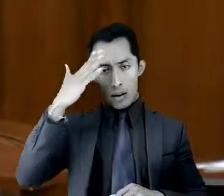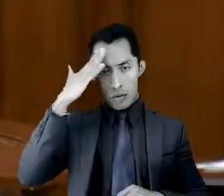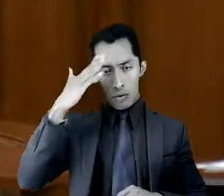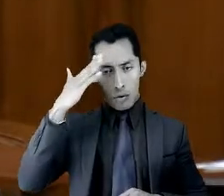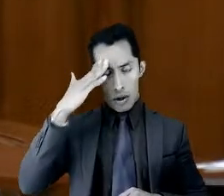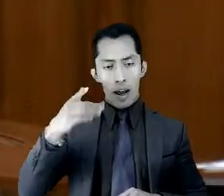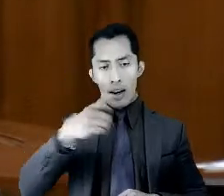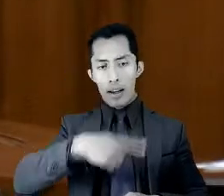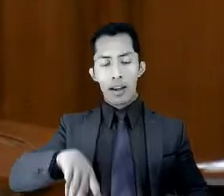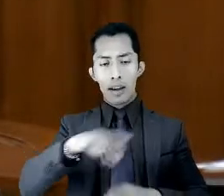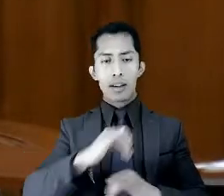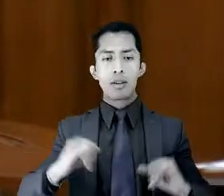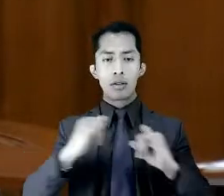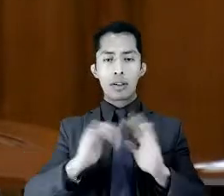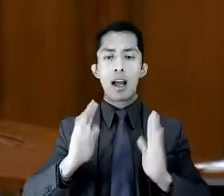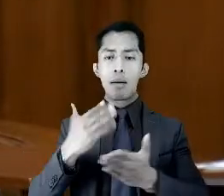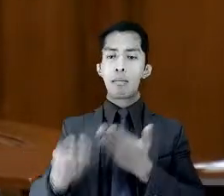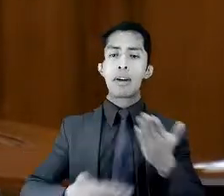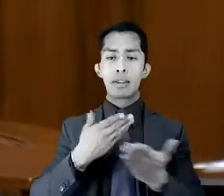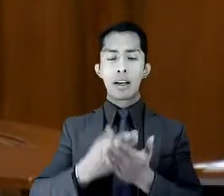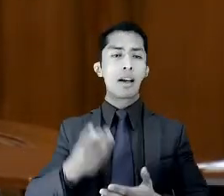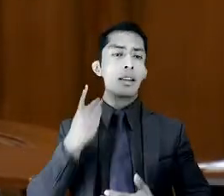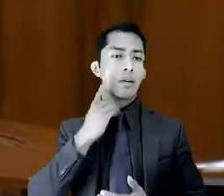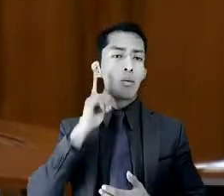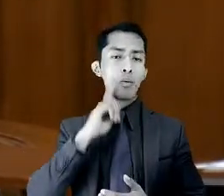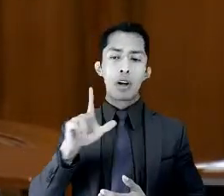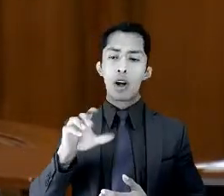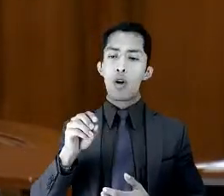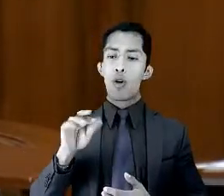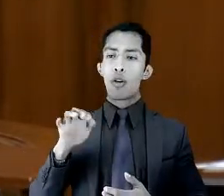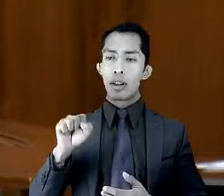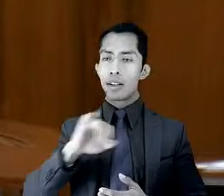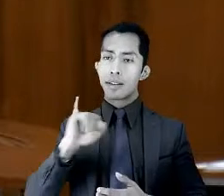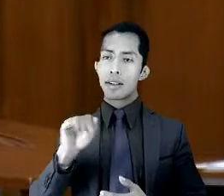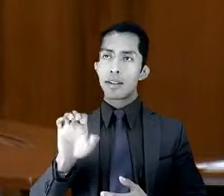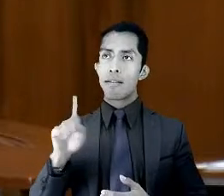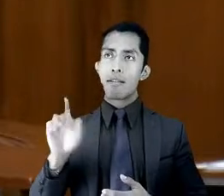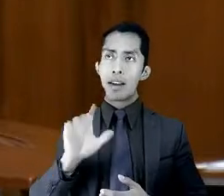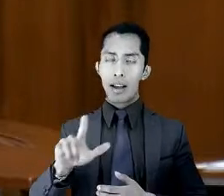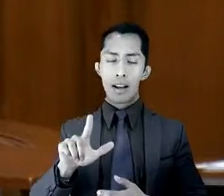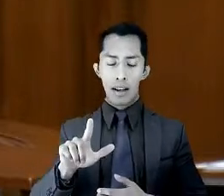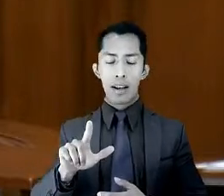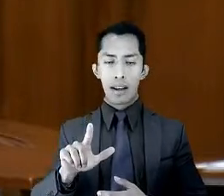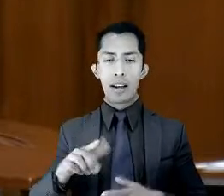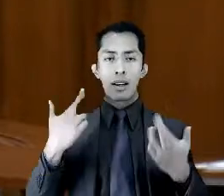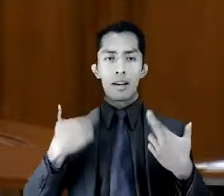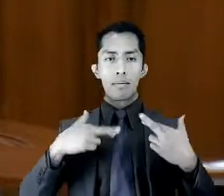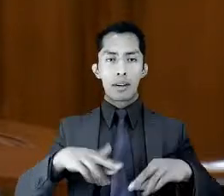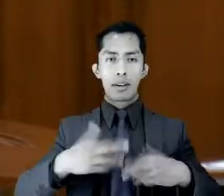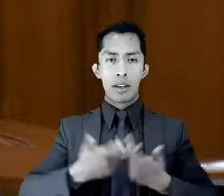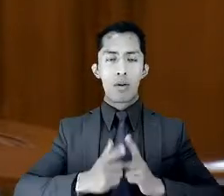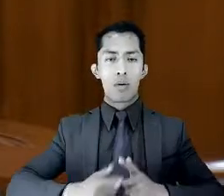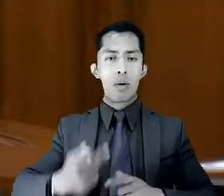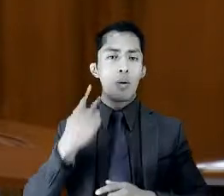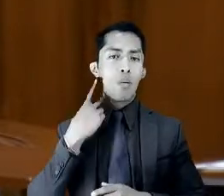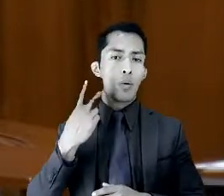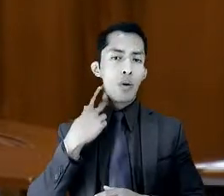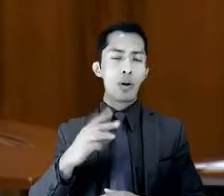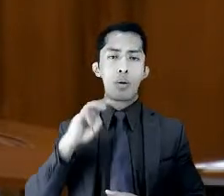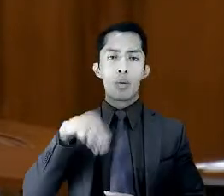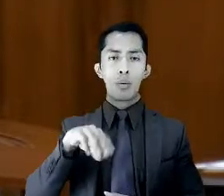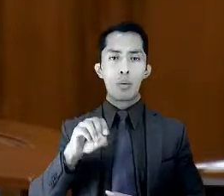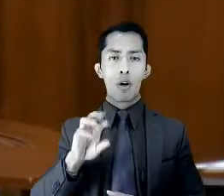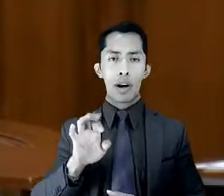dependencia, presentada por la diputada Lourdes Jezabel Delgado Flores, en nombre del Grupo Parlamentario del Partido